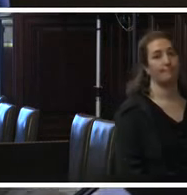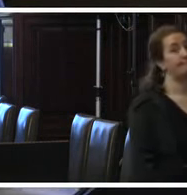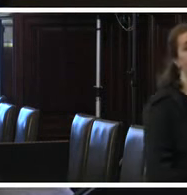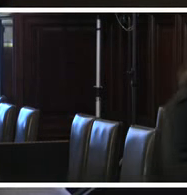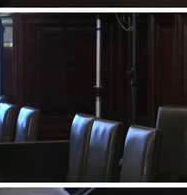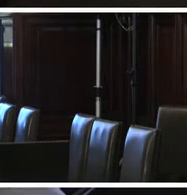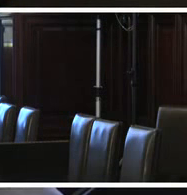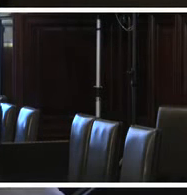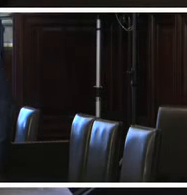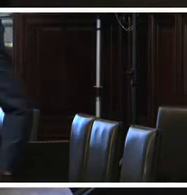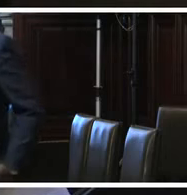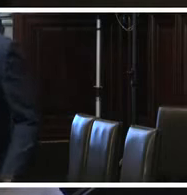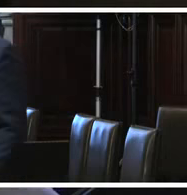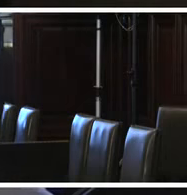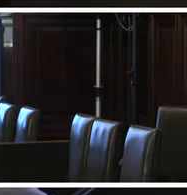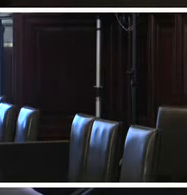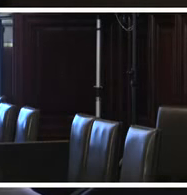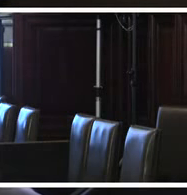Tenemos aquí